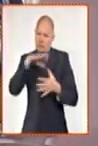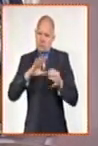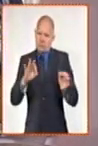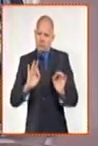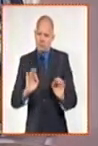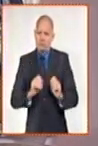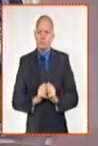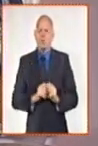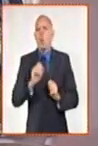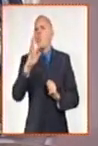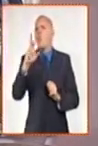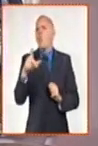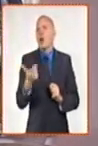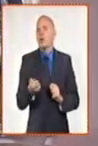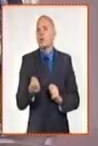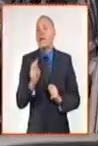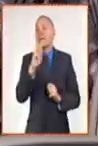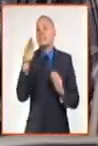total,